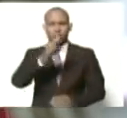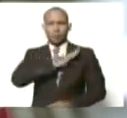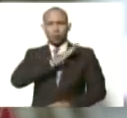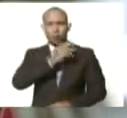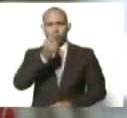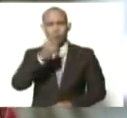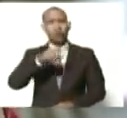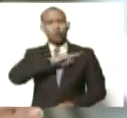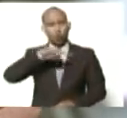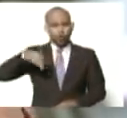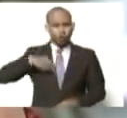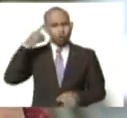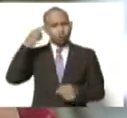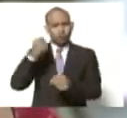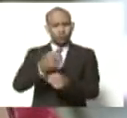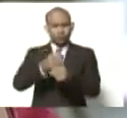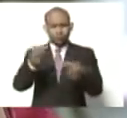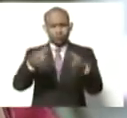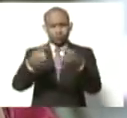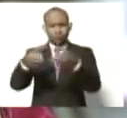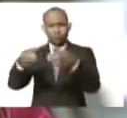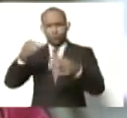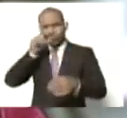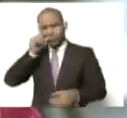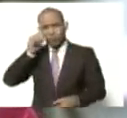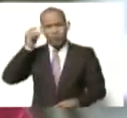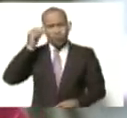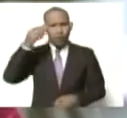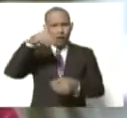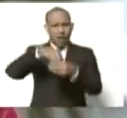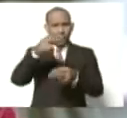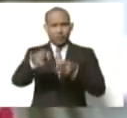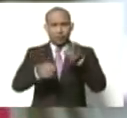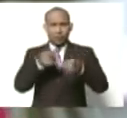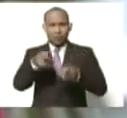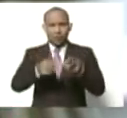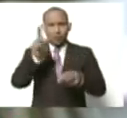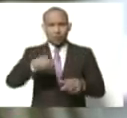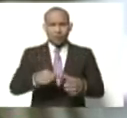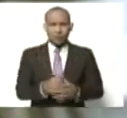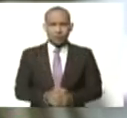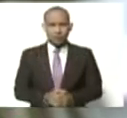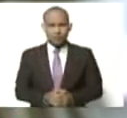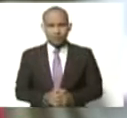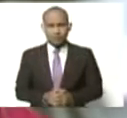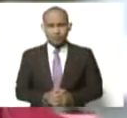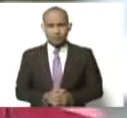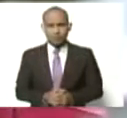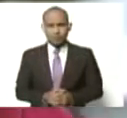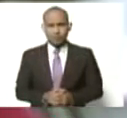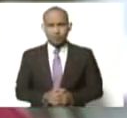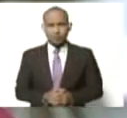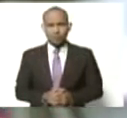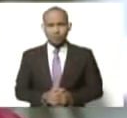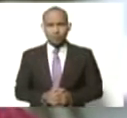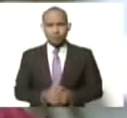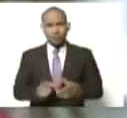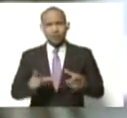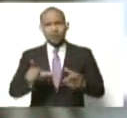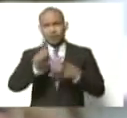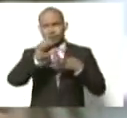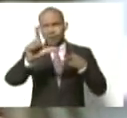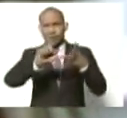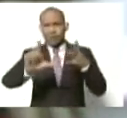clase obrera, estamos reactivando por lo menos lo que es el andén de la línea 2, de la línea 5